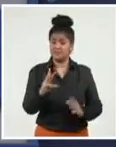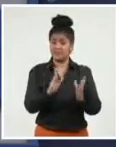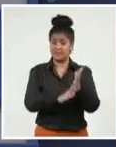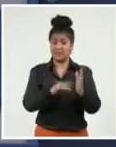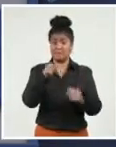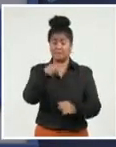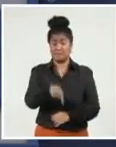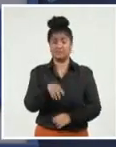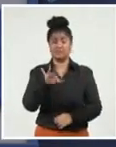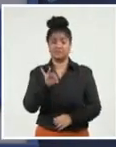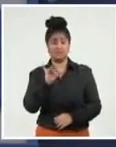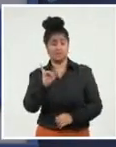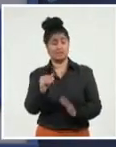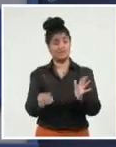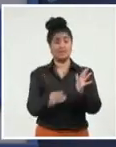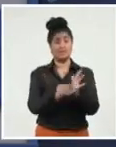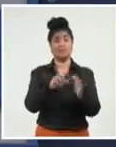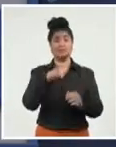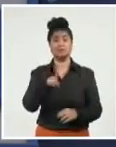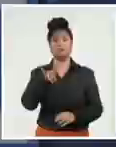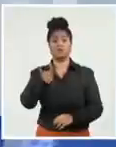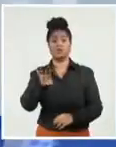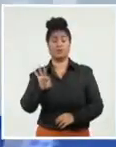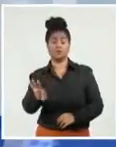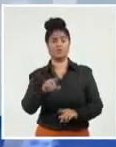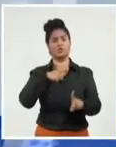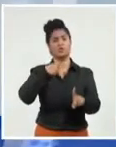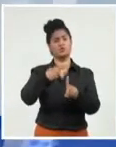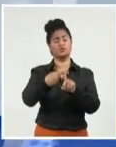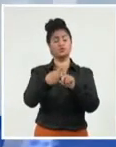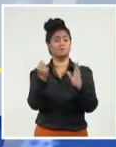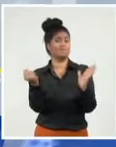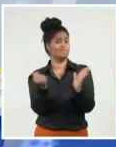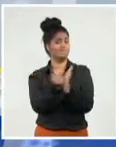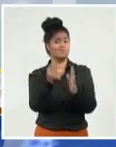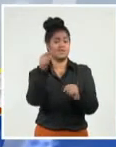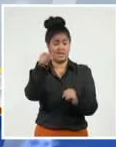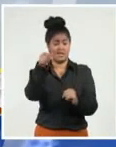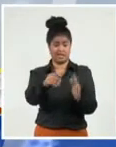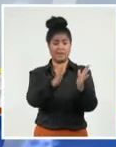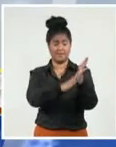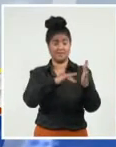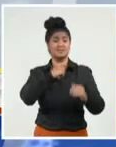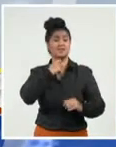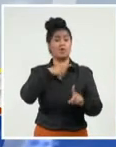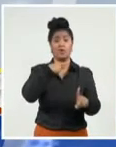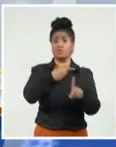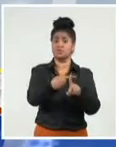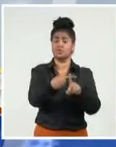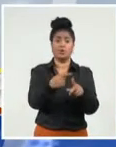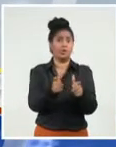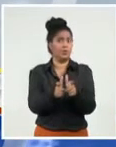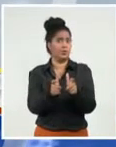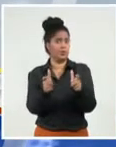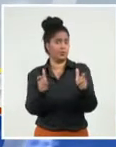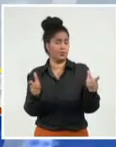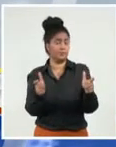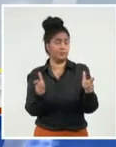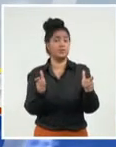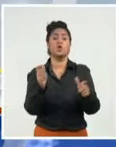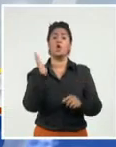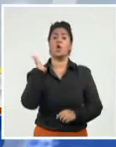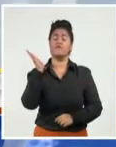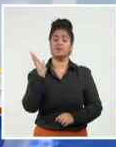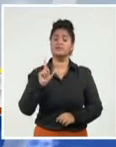con 76.198 casos confirmados. En la conferencia de prensa de cada lunes, el director nacional de epidemiología,